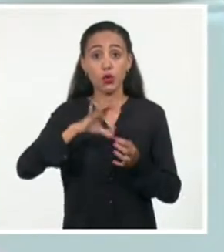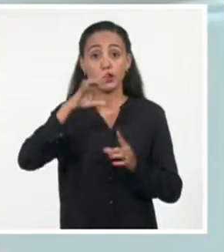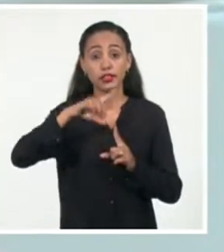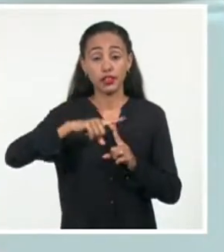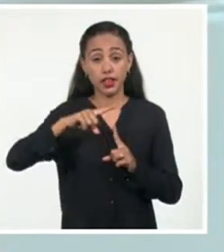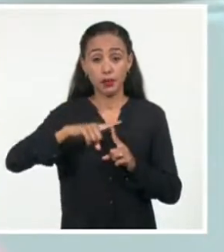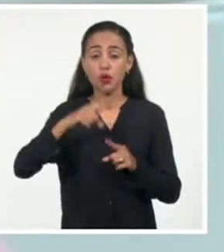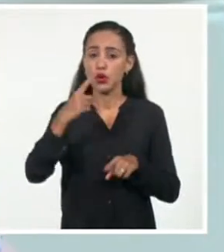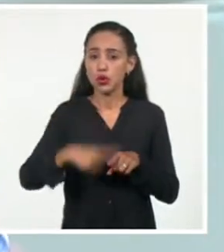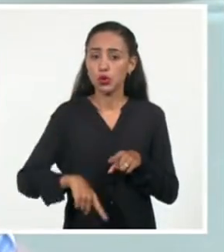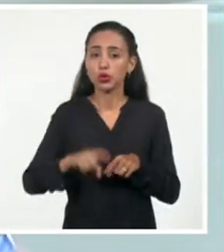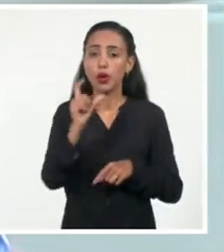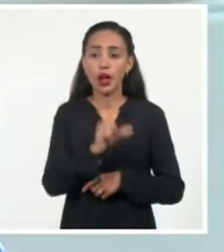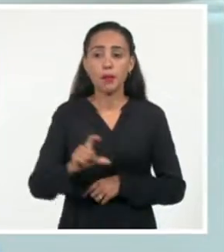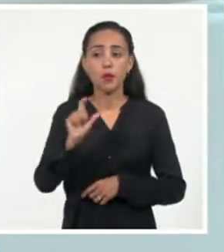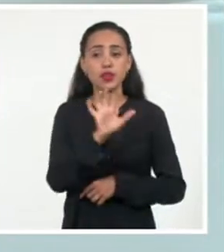Camagüey